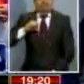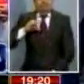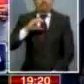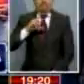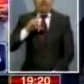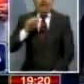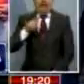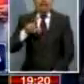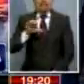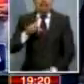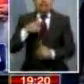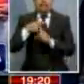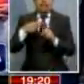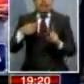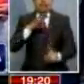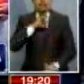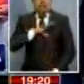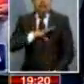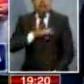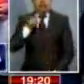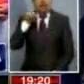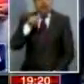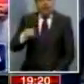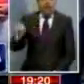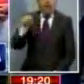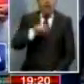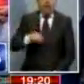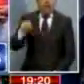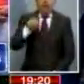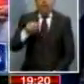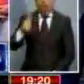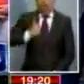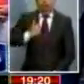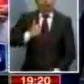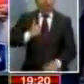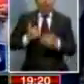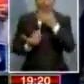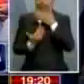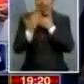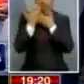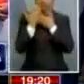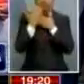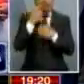chilena. Ellos son los que se levantan temprano todos los días a trabajar.